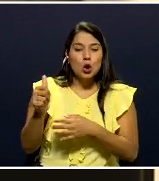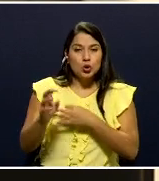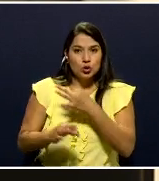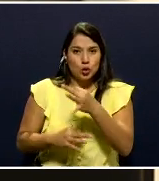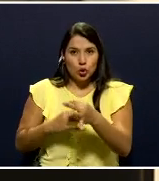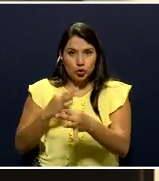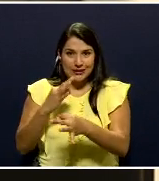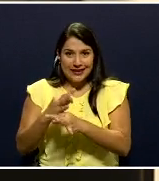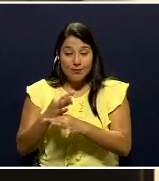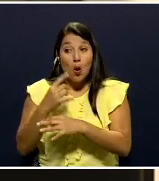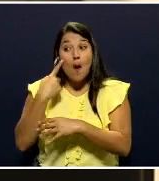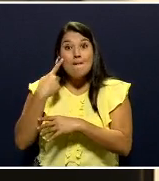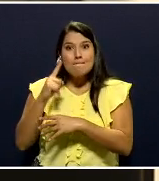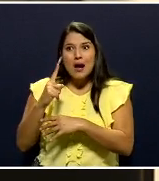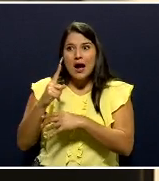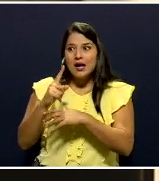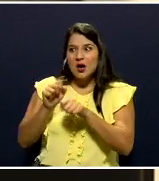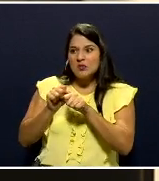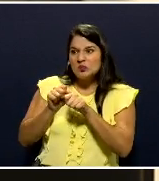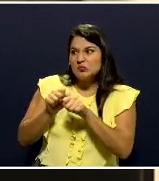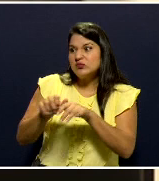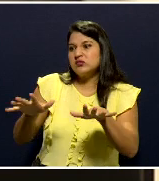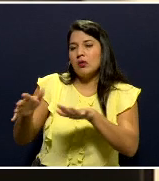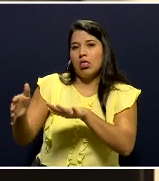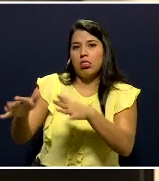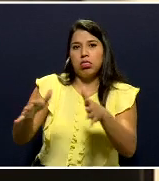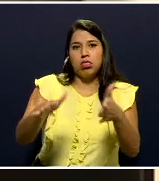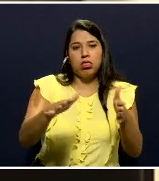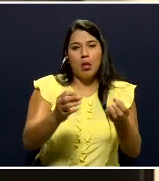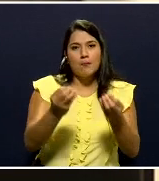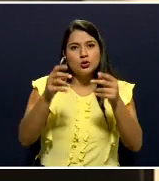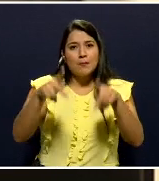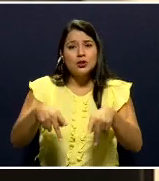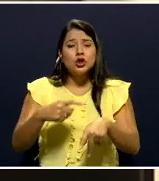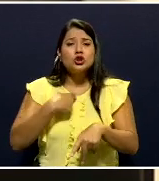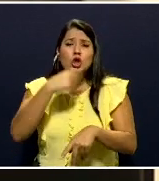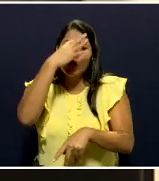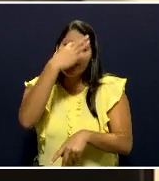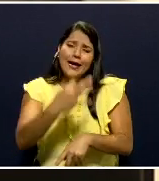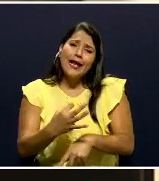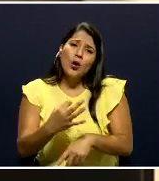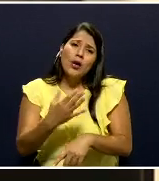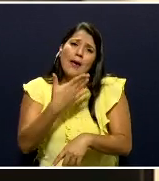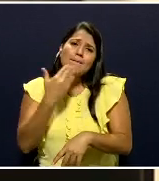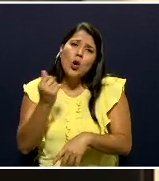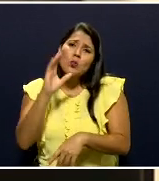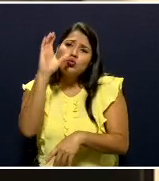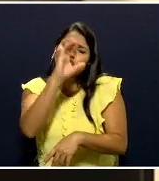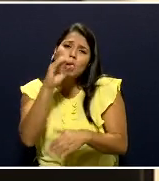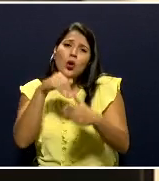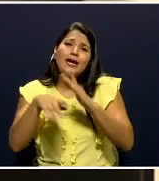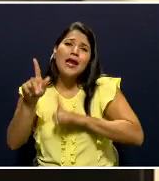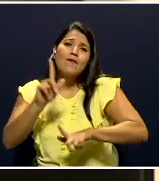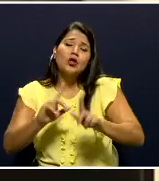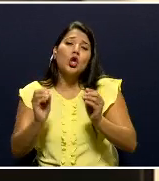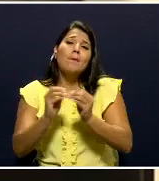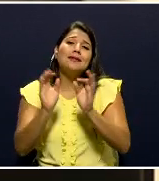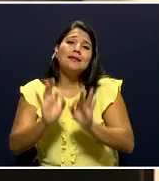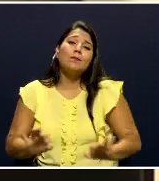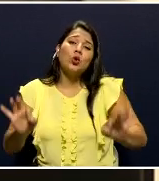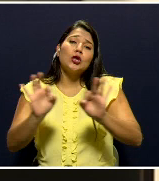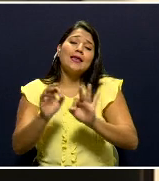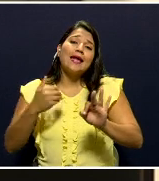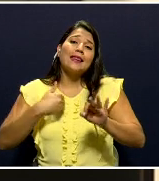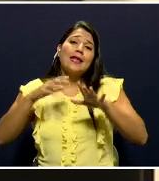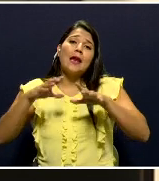como arma biológica, yo creo que lo más sencillo es buscarlo en el laboratorio más importante que tenemos, que es la naturaleza. Porque la naturaleza